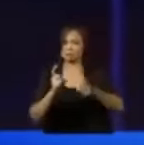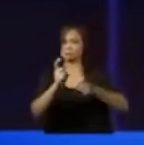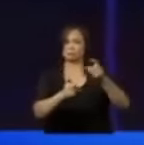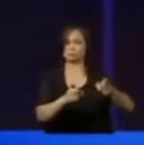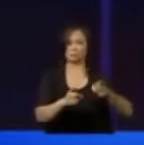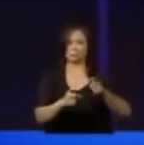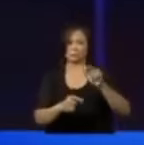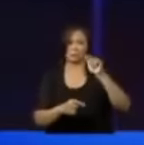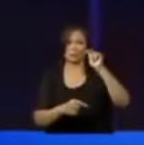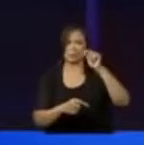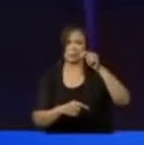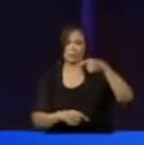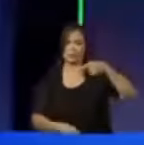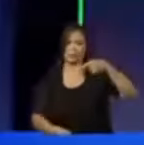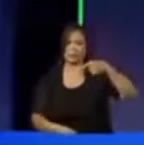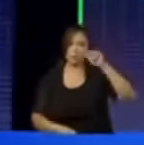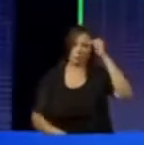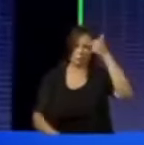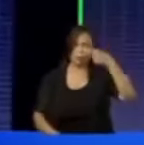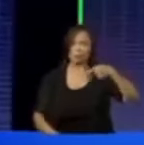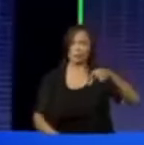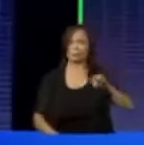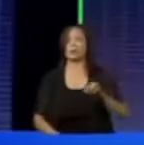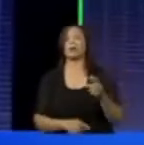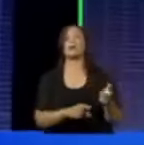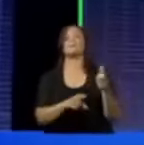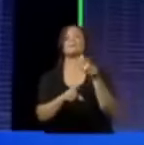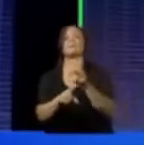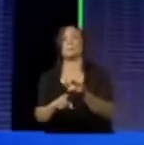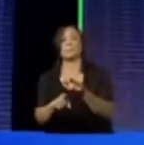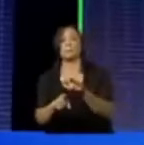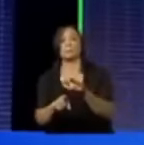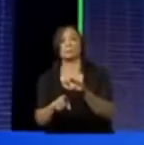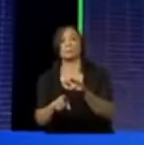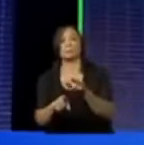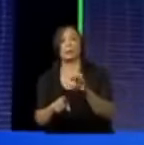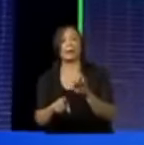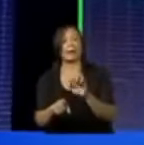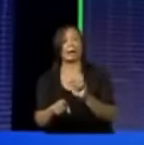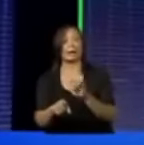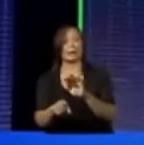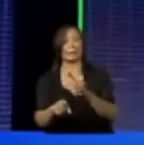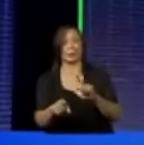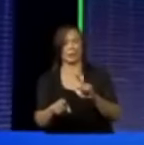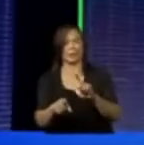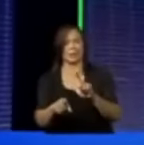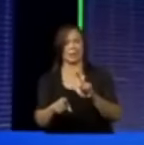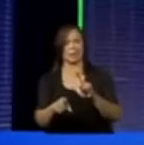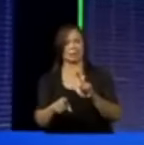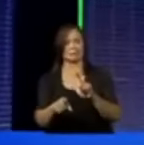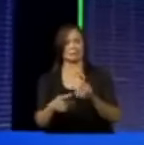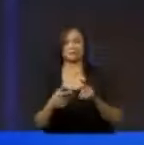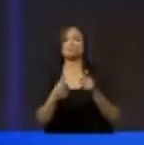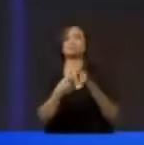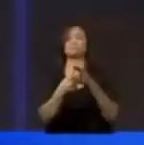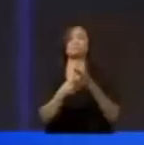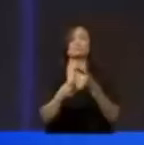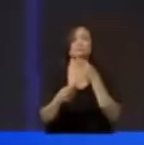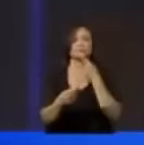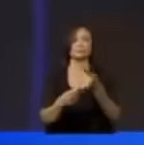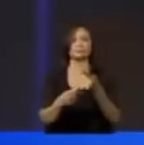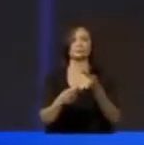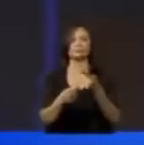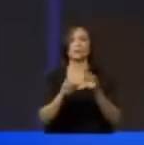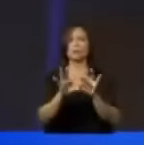donó este gobierno. Gracias. La palabra para el candidato Martínez, del Partido de la Liberación Dominicana. Primero, como decía,